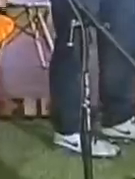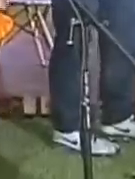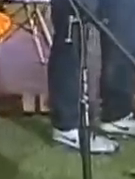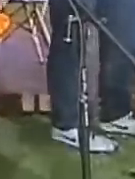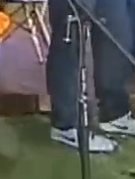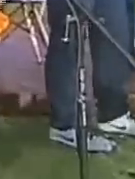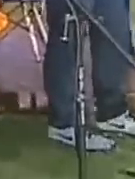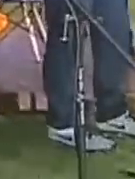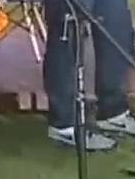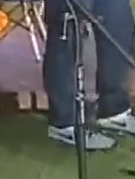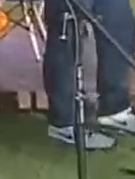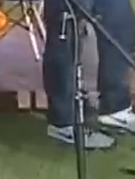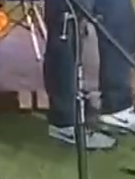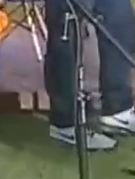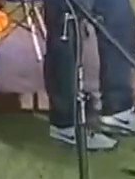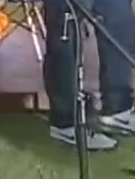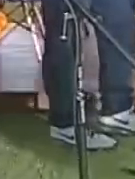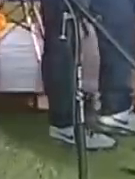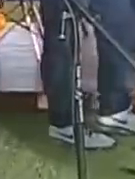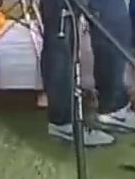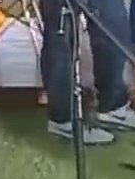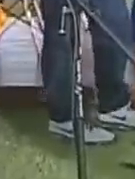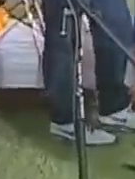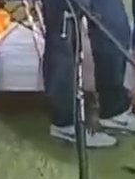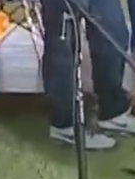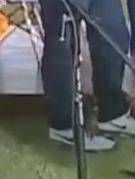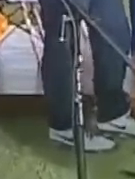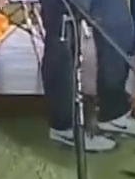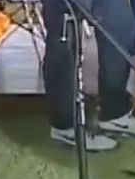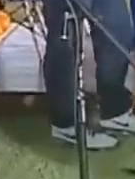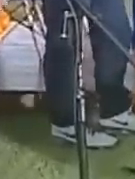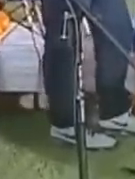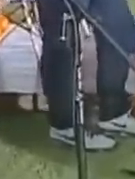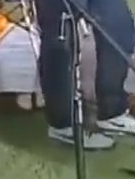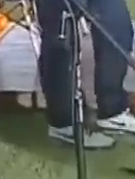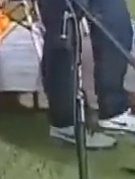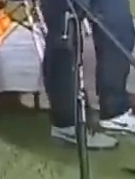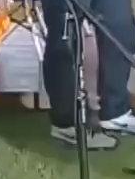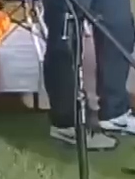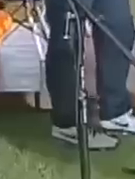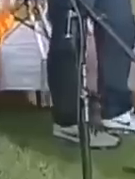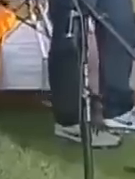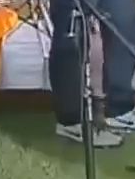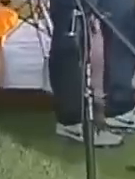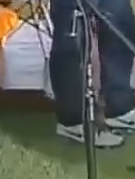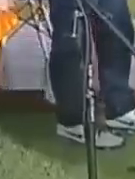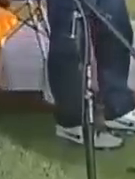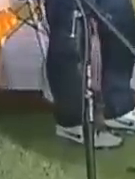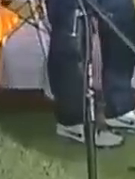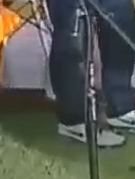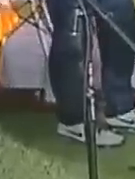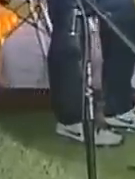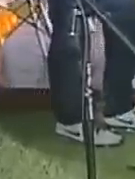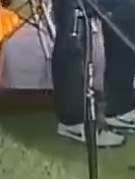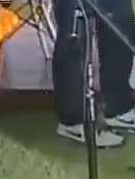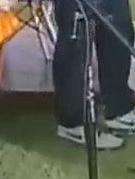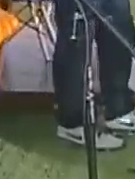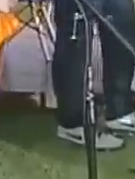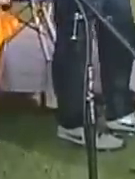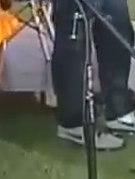y es el proceso de esa gran apertura, ese proceso que se conoce como